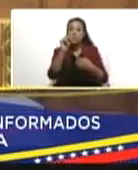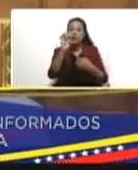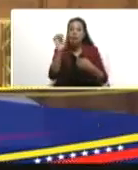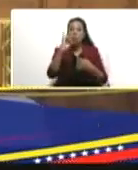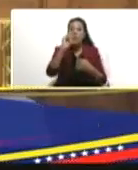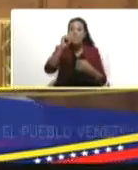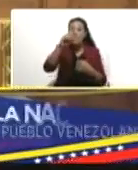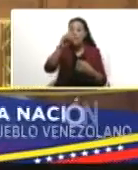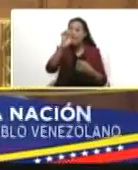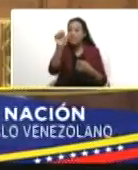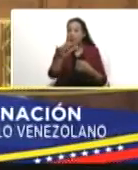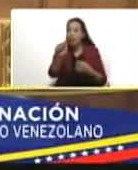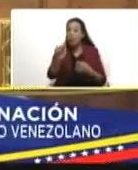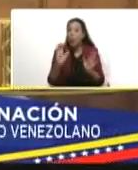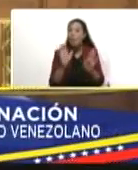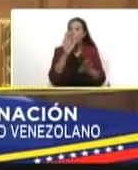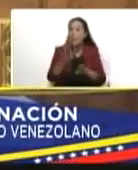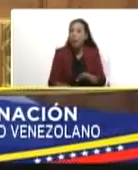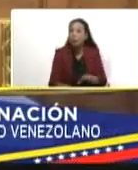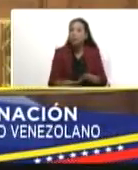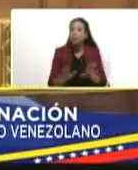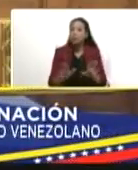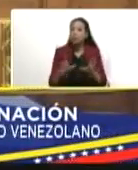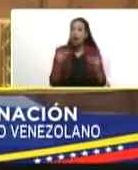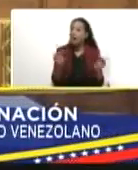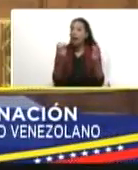indexado fue un paso